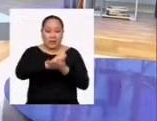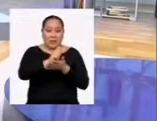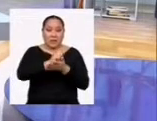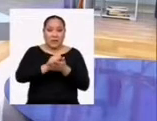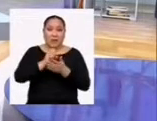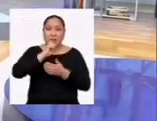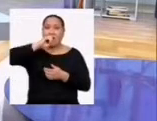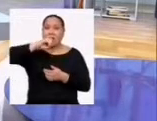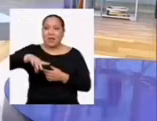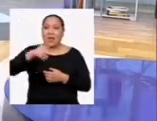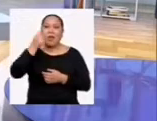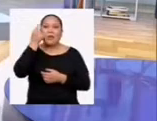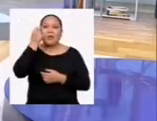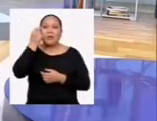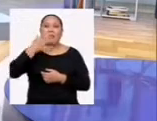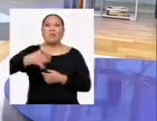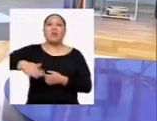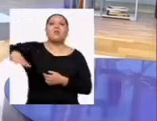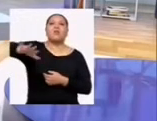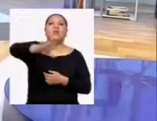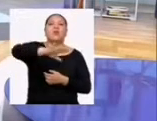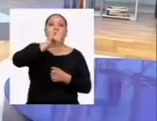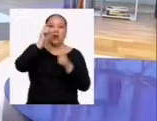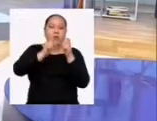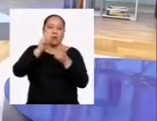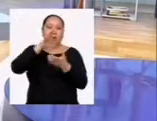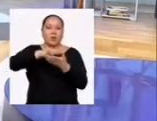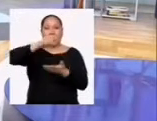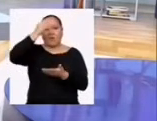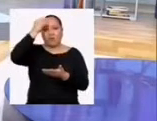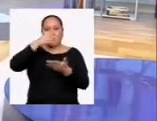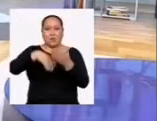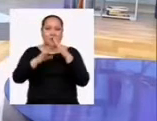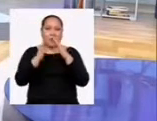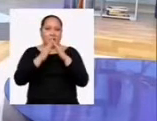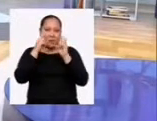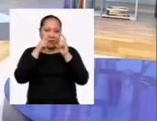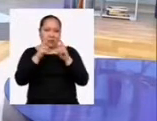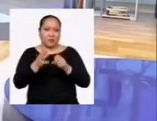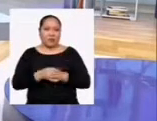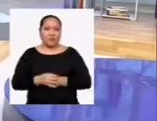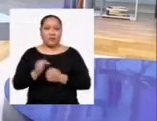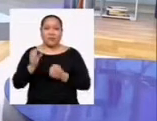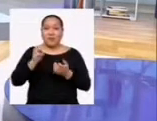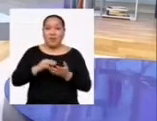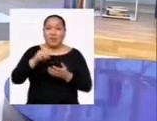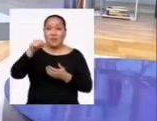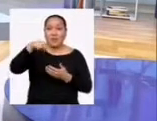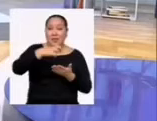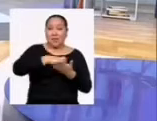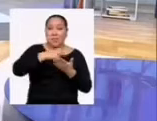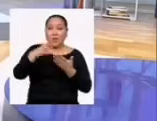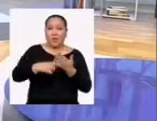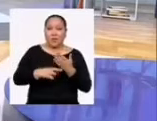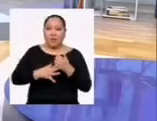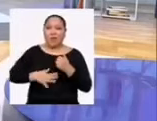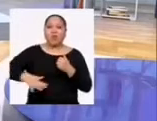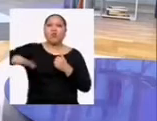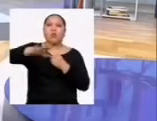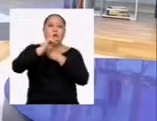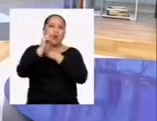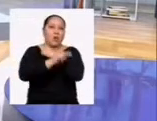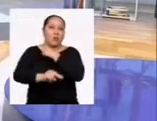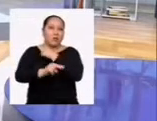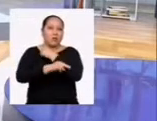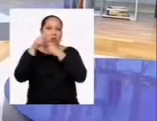sea comprendido por todas las personas que ven Aprendo en Casa. Más aún, este programa sale a nivel nacional,